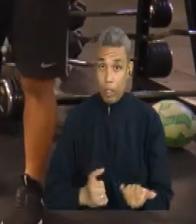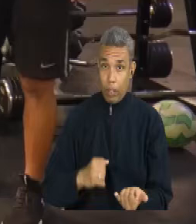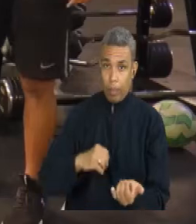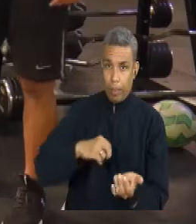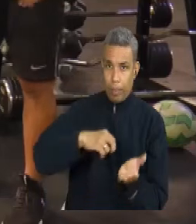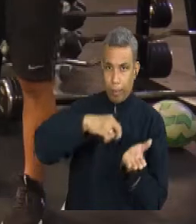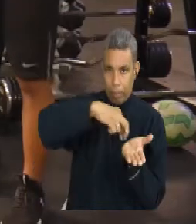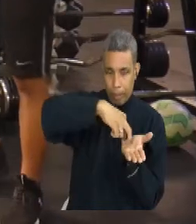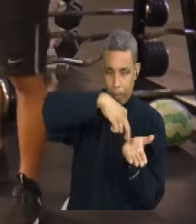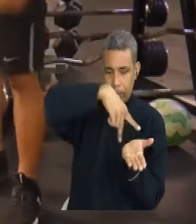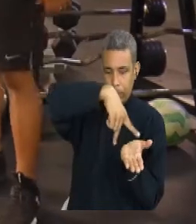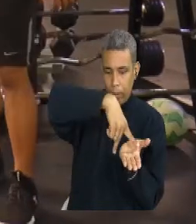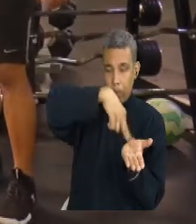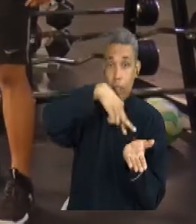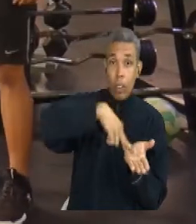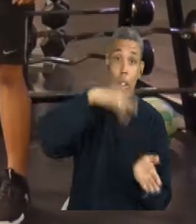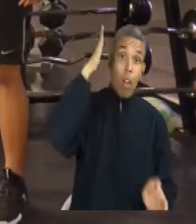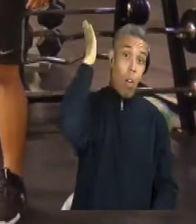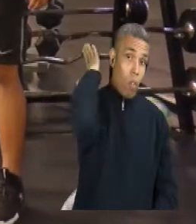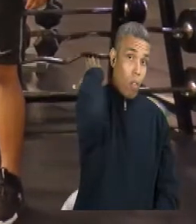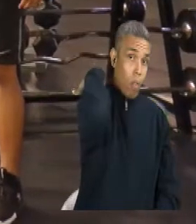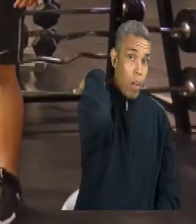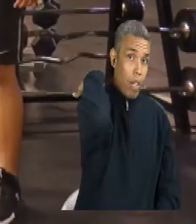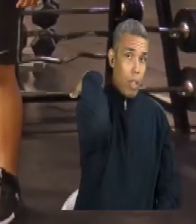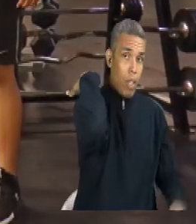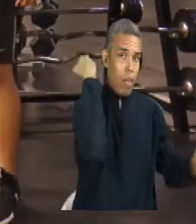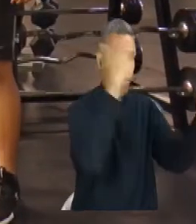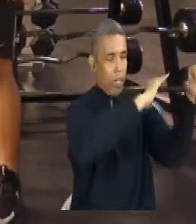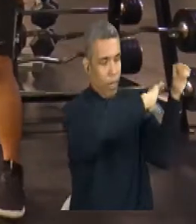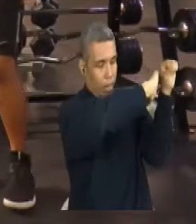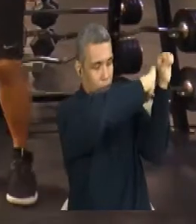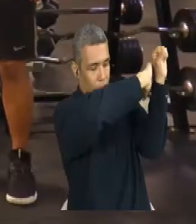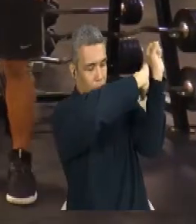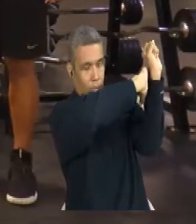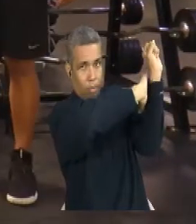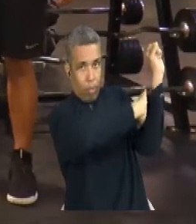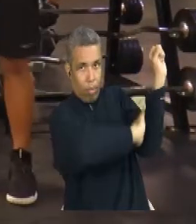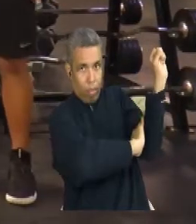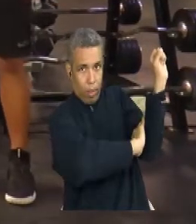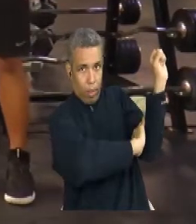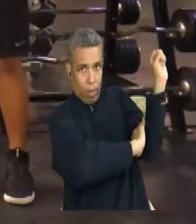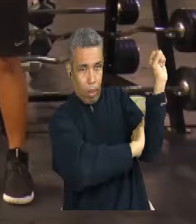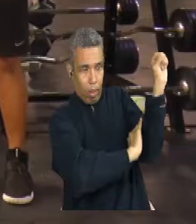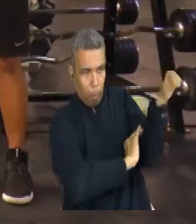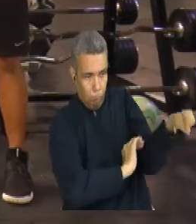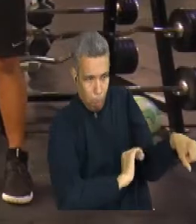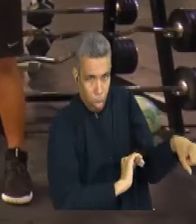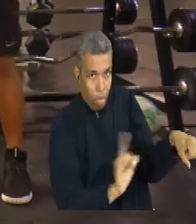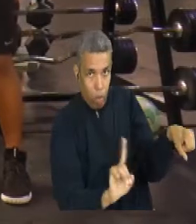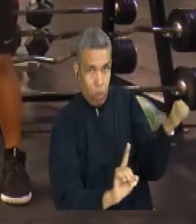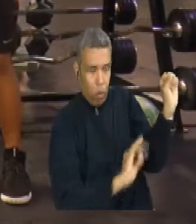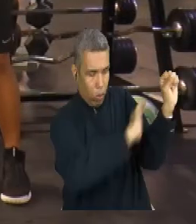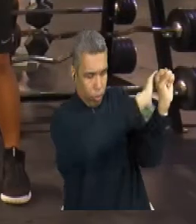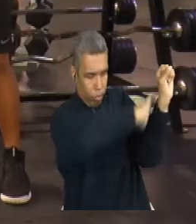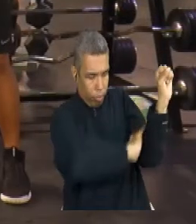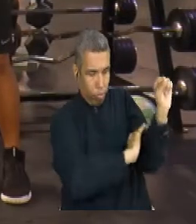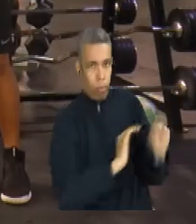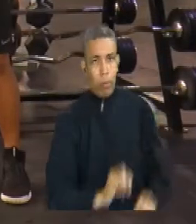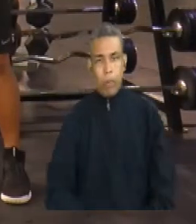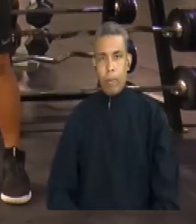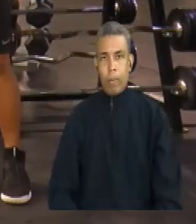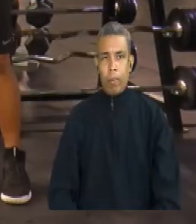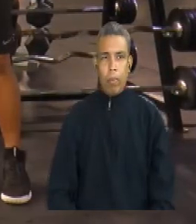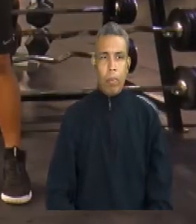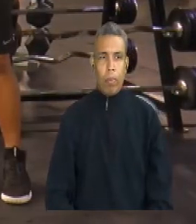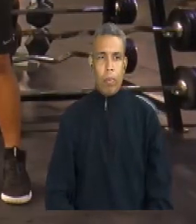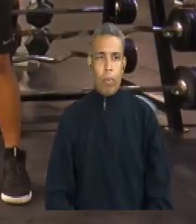la espalda derecha. ¿Listo? Vamos, suave, toco, corticas, que ahora vamos una y una. Las mancuernas tienen que ir